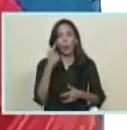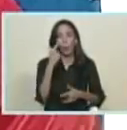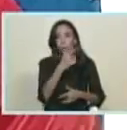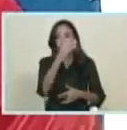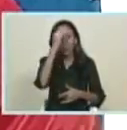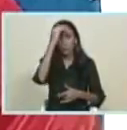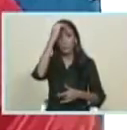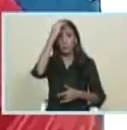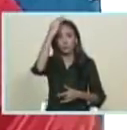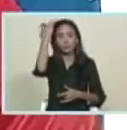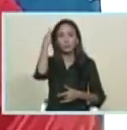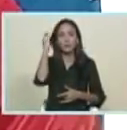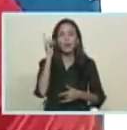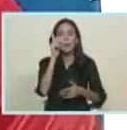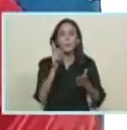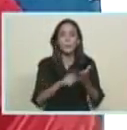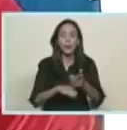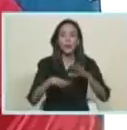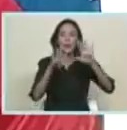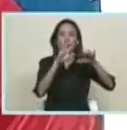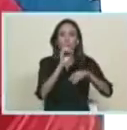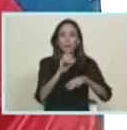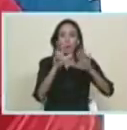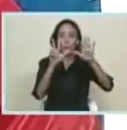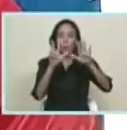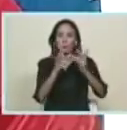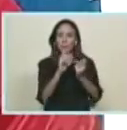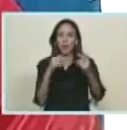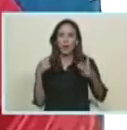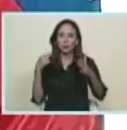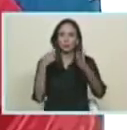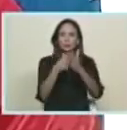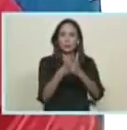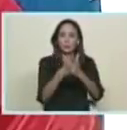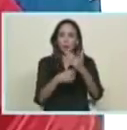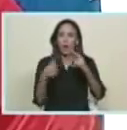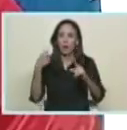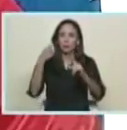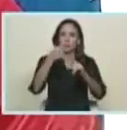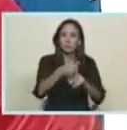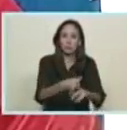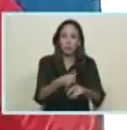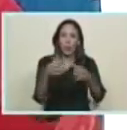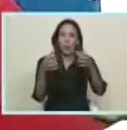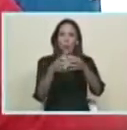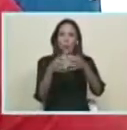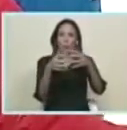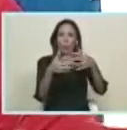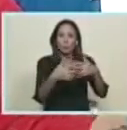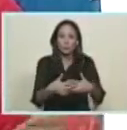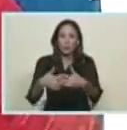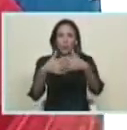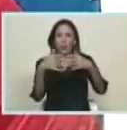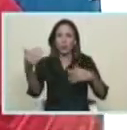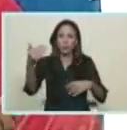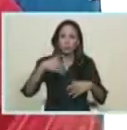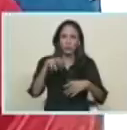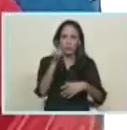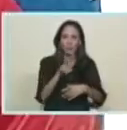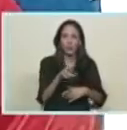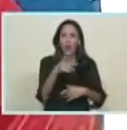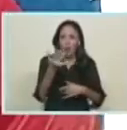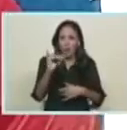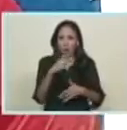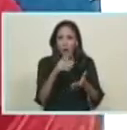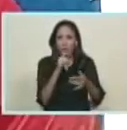nota, 1908, golpe de Estado imperialista, el primero. Ahí están los documentos